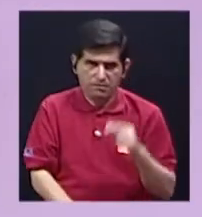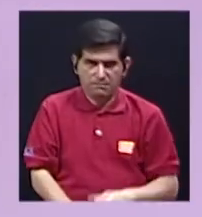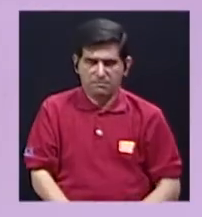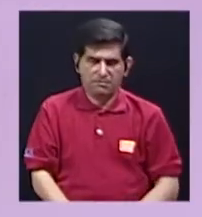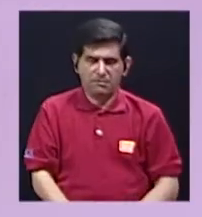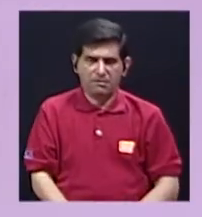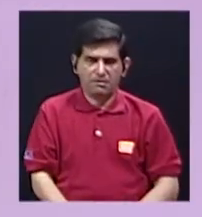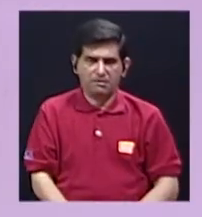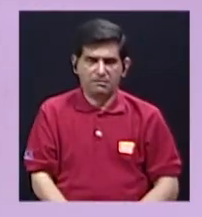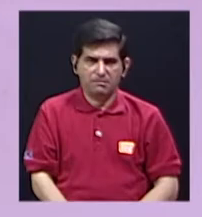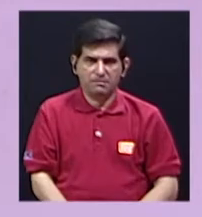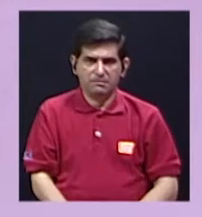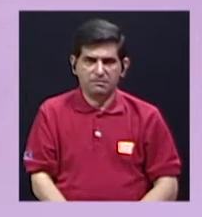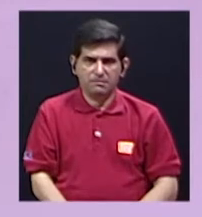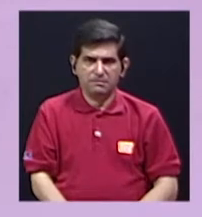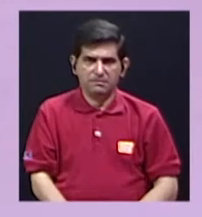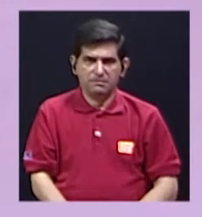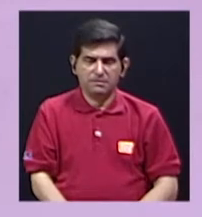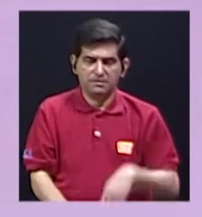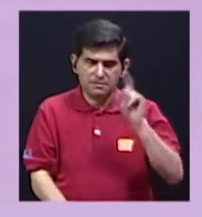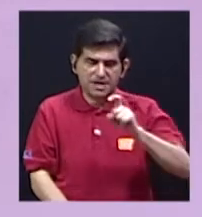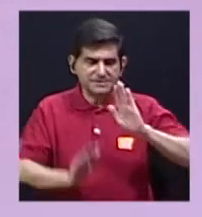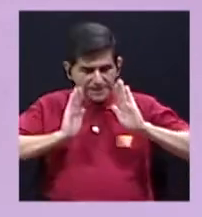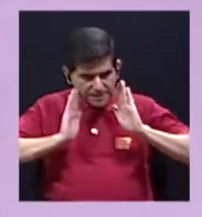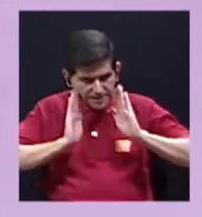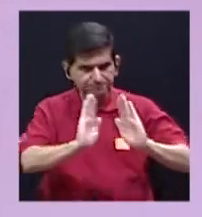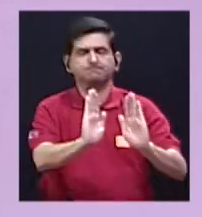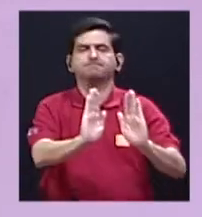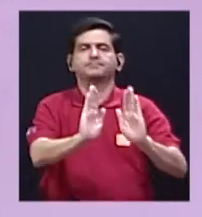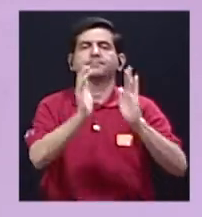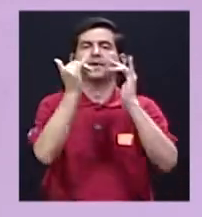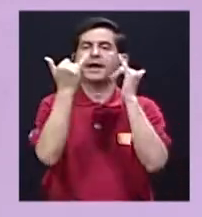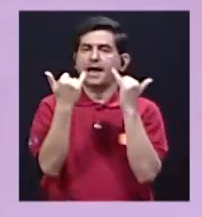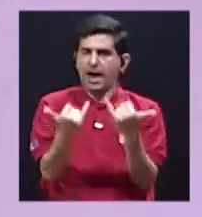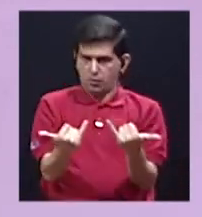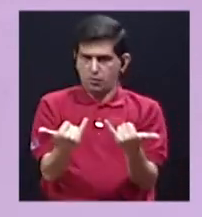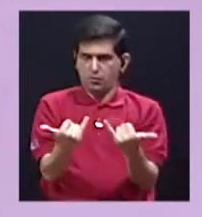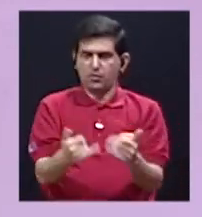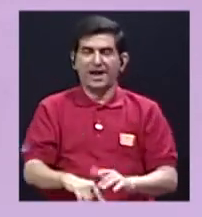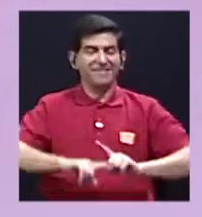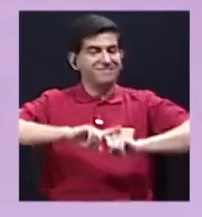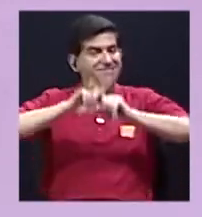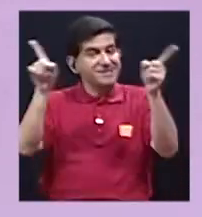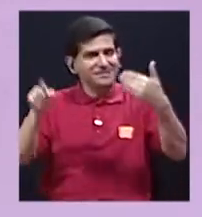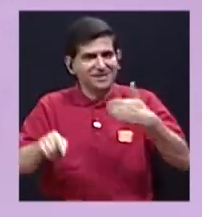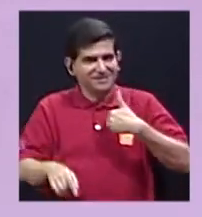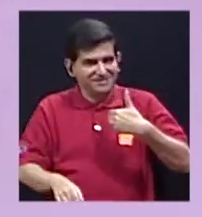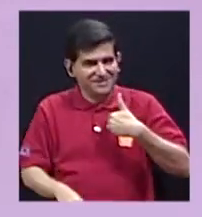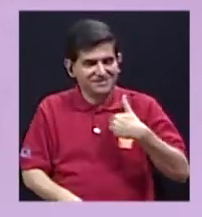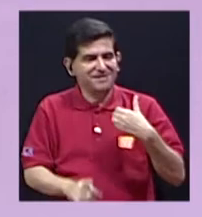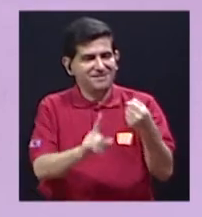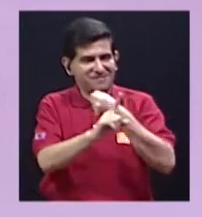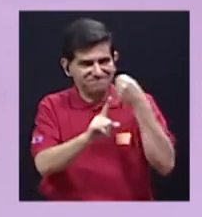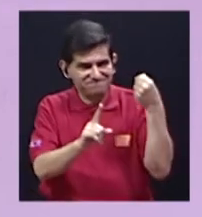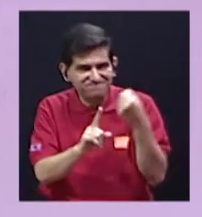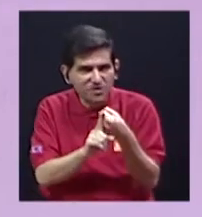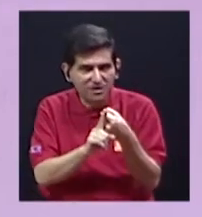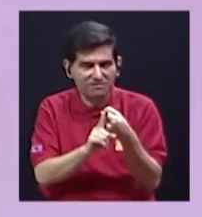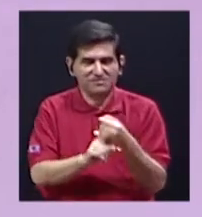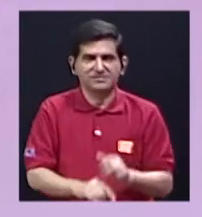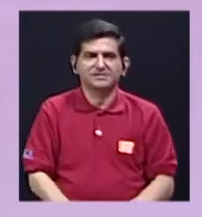es hay que rechazarla ahora hay una gran diferencia entre la violencia